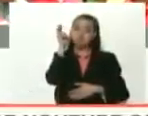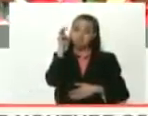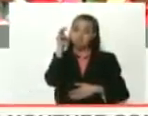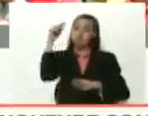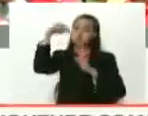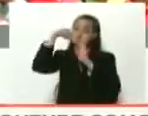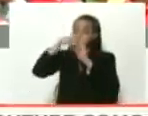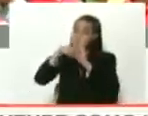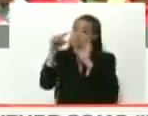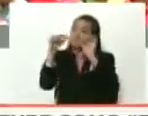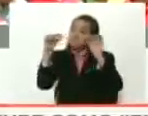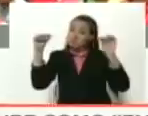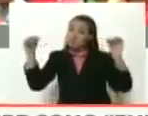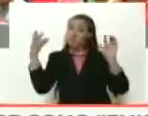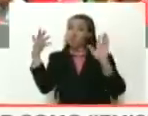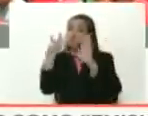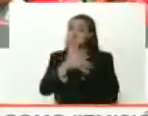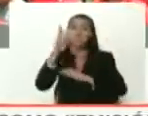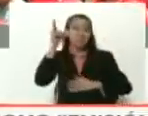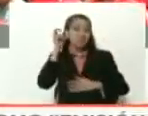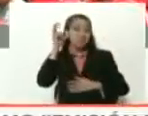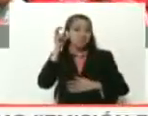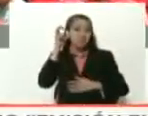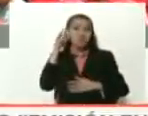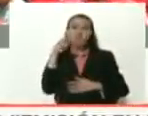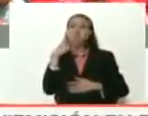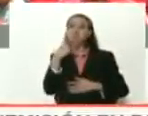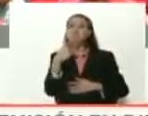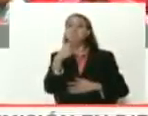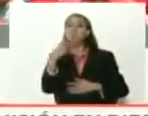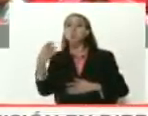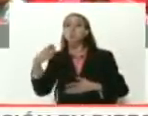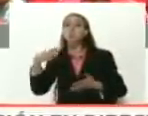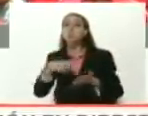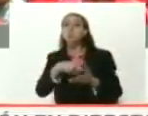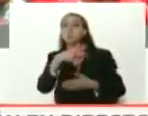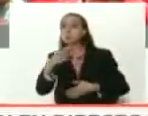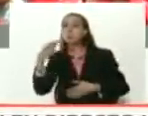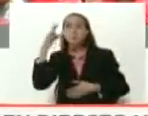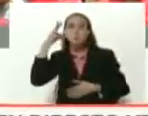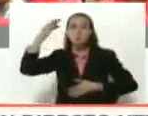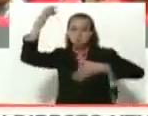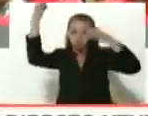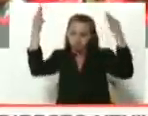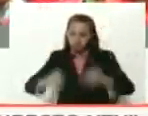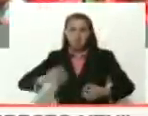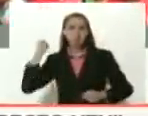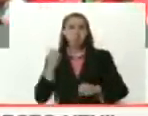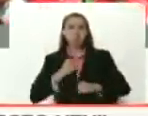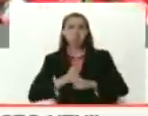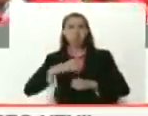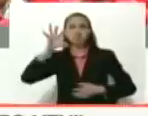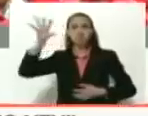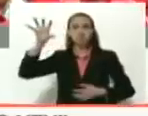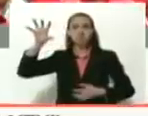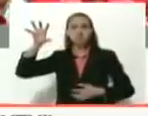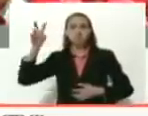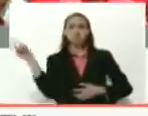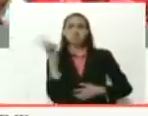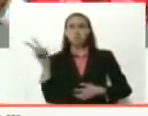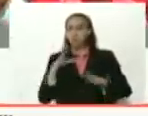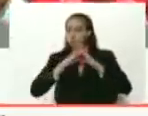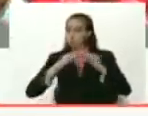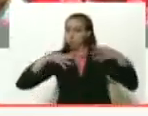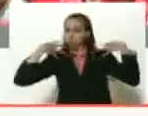profunda que le va a decir: no te rindas, mujer, ahora es cuando hay trabajo por esta patria. ¡Vamos todos a